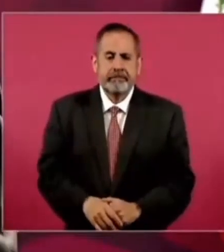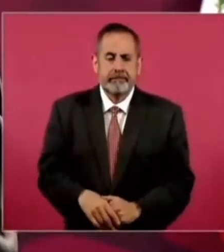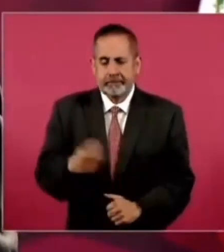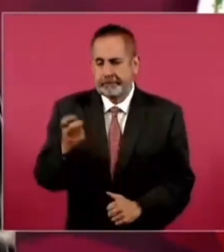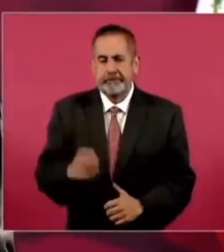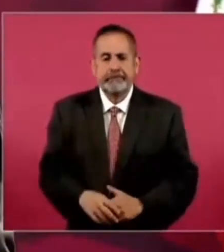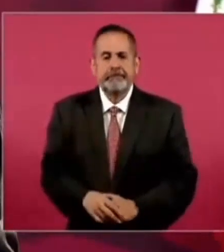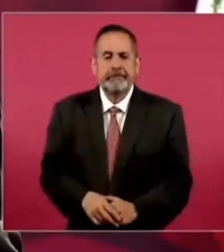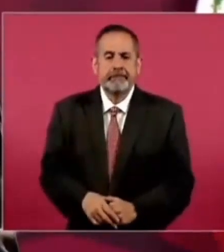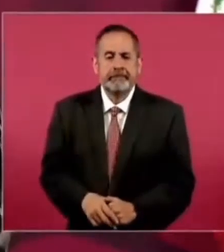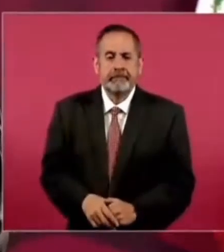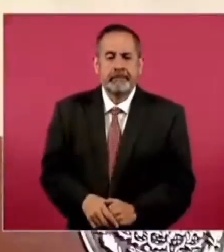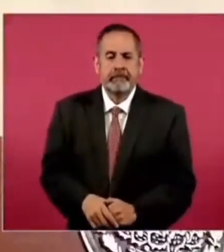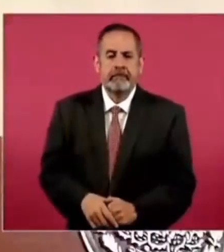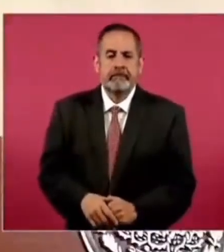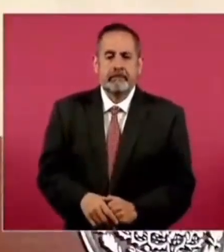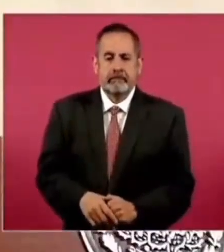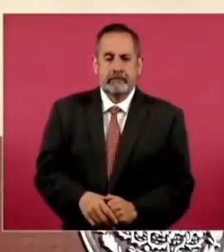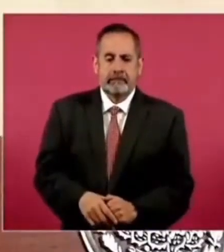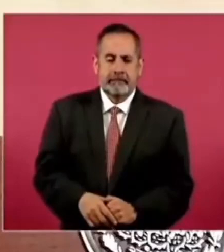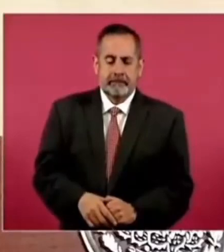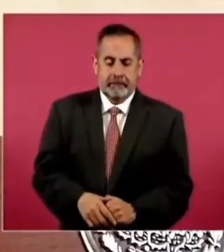Entonces,